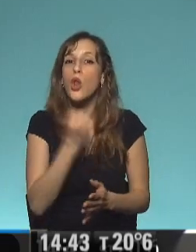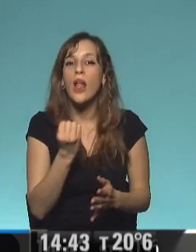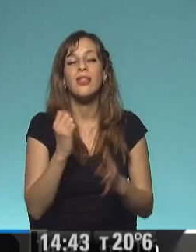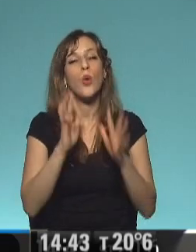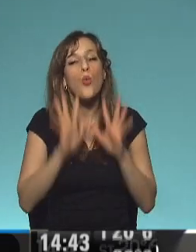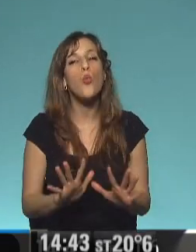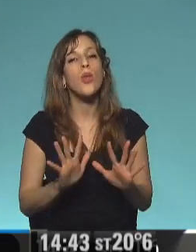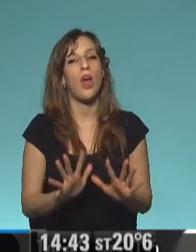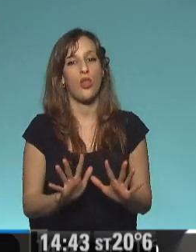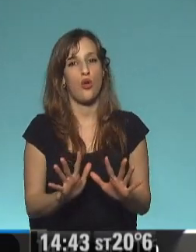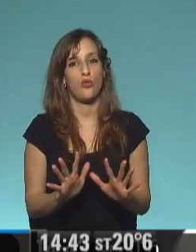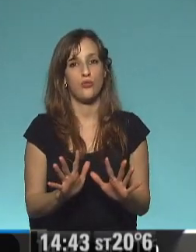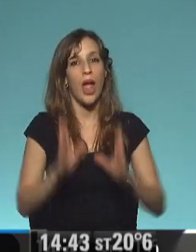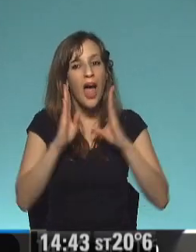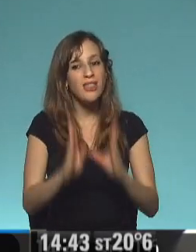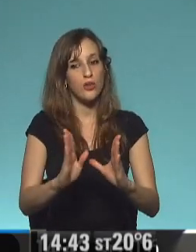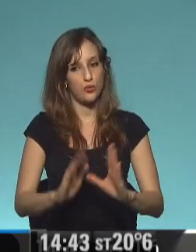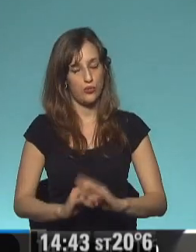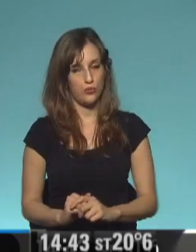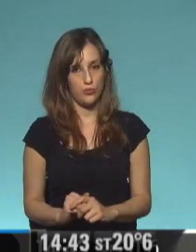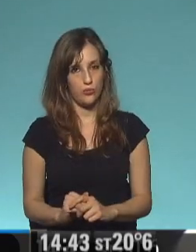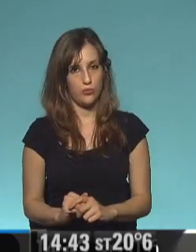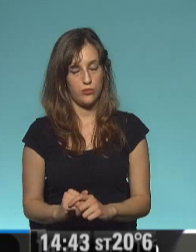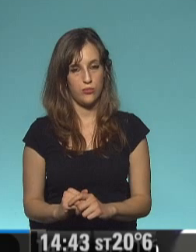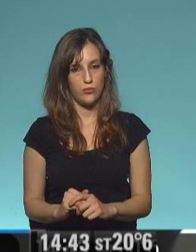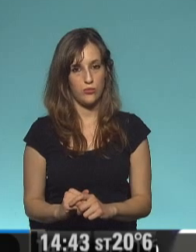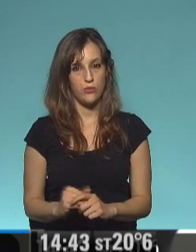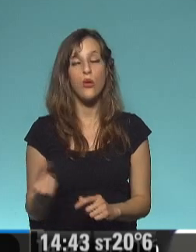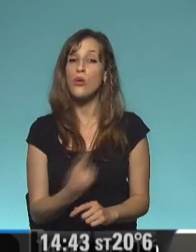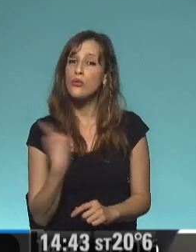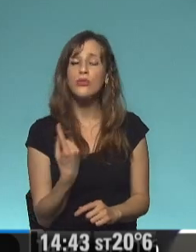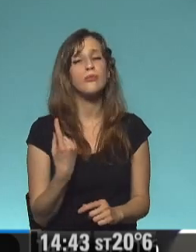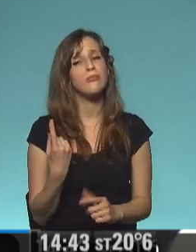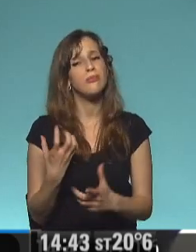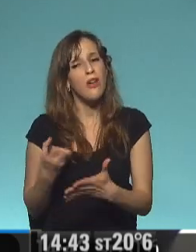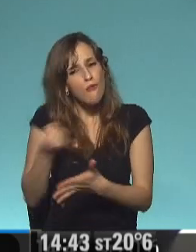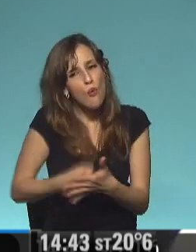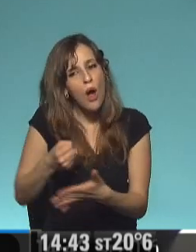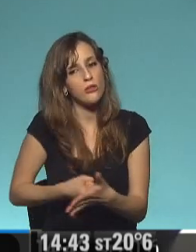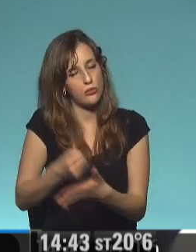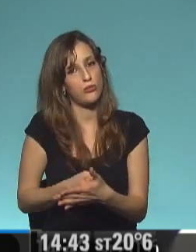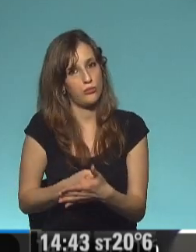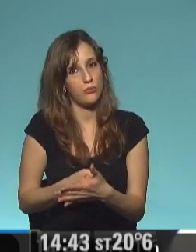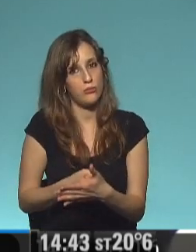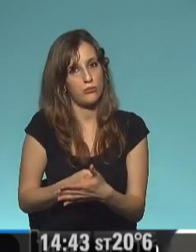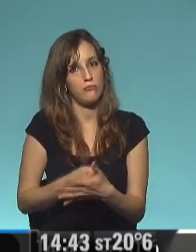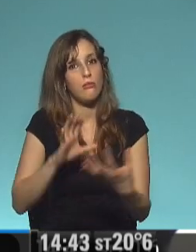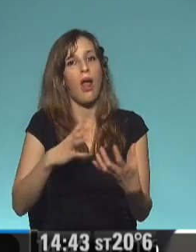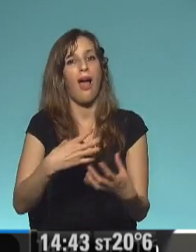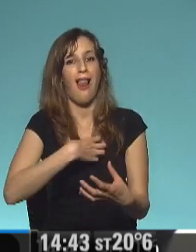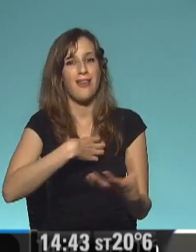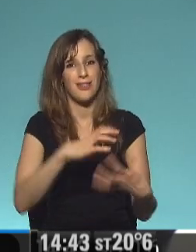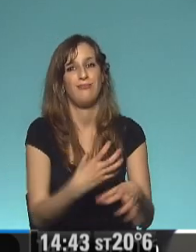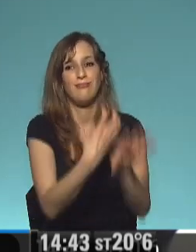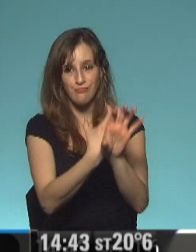Hicimos un enorme esfuerzo para que los chicos sigan recibiendo clases virtuales. y eso funcionó bastante